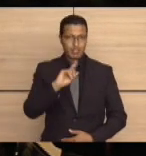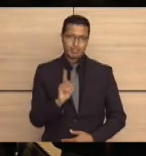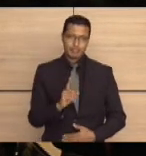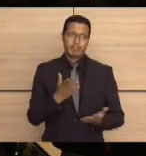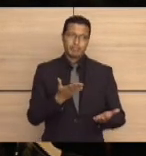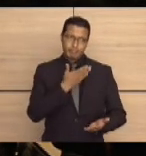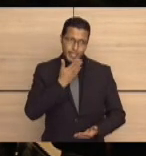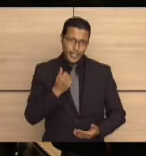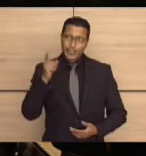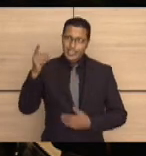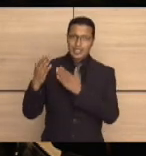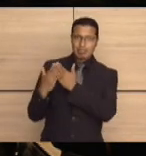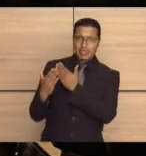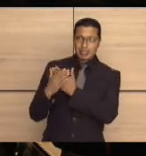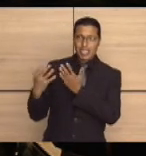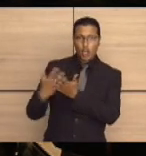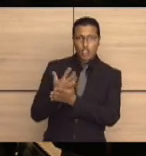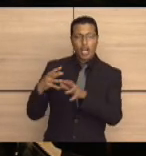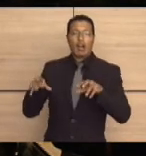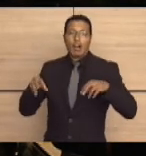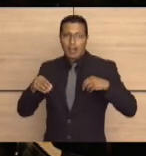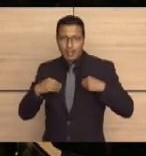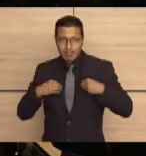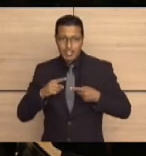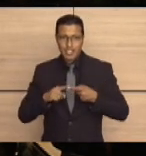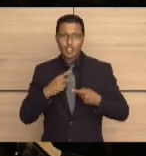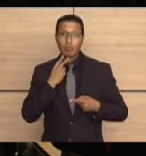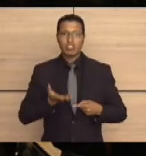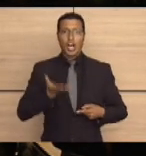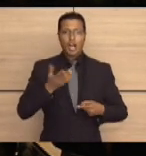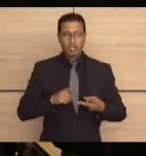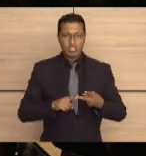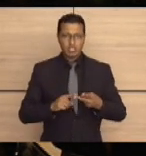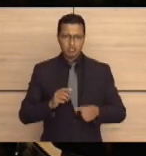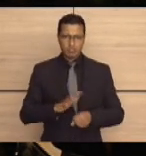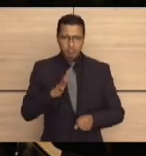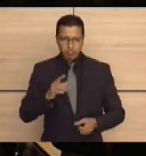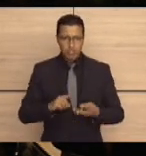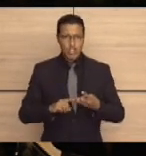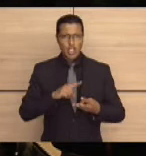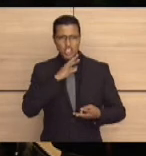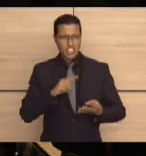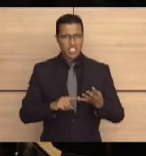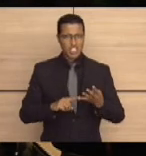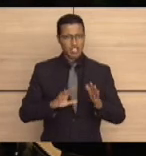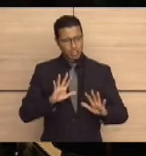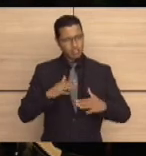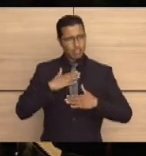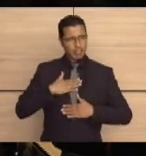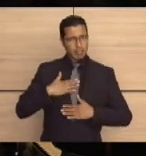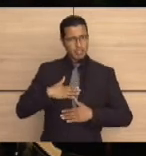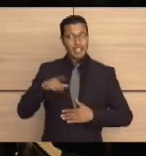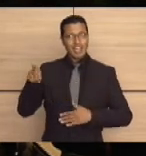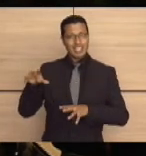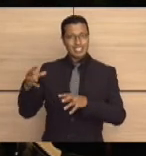mundo si tuviéramos presentes esos aprendizajes o esas lecciones que nos habían dado en los colegios. Así que donde